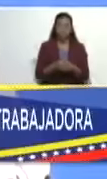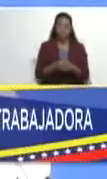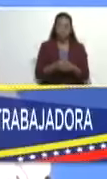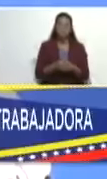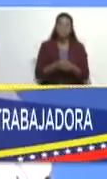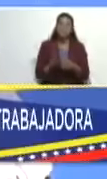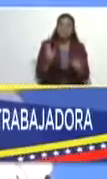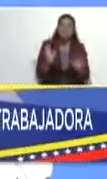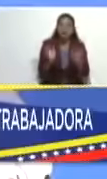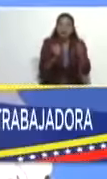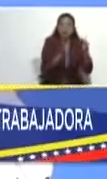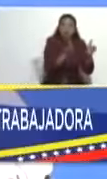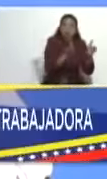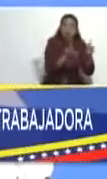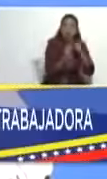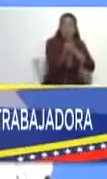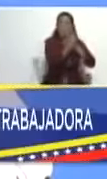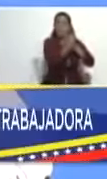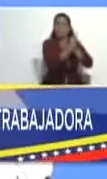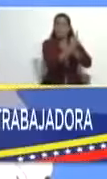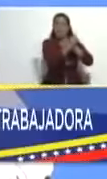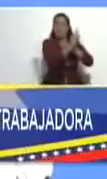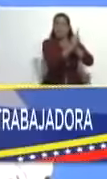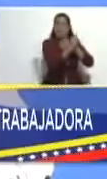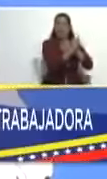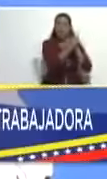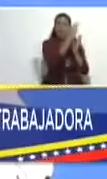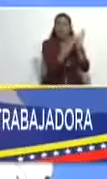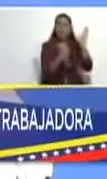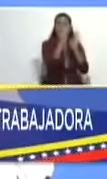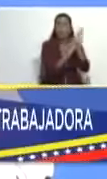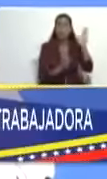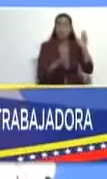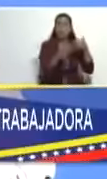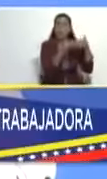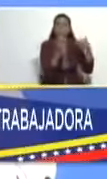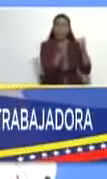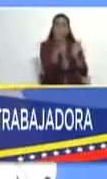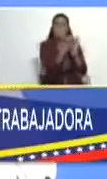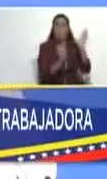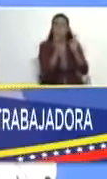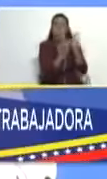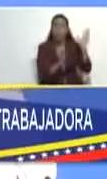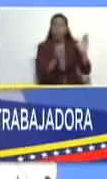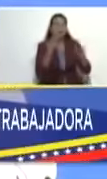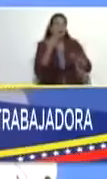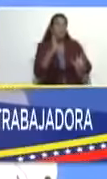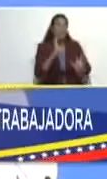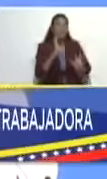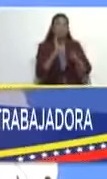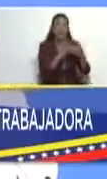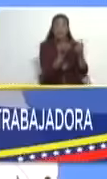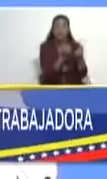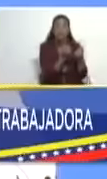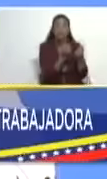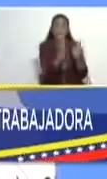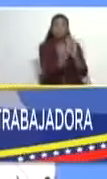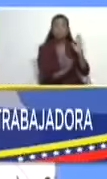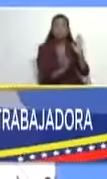Y si por un lado nos lanzan un misil y le quitan 2.000 millones de dólares al ingreso que estimábamos para esta